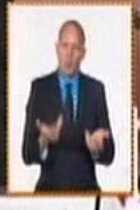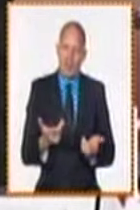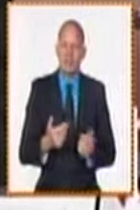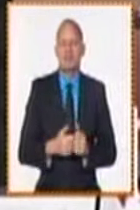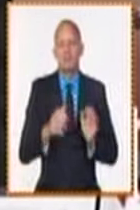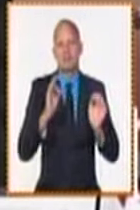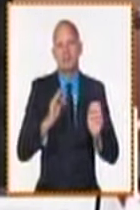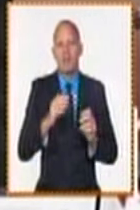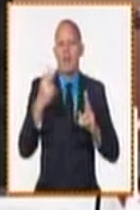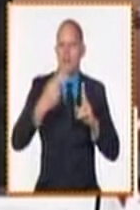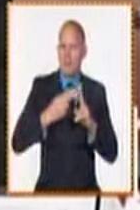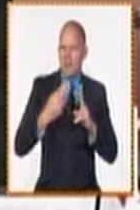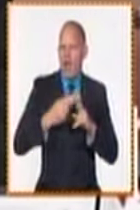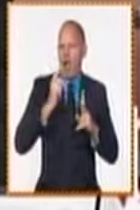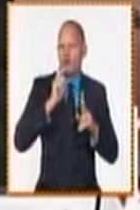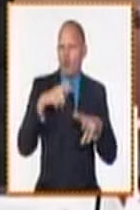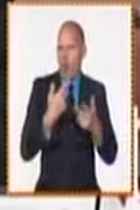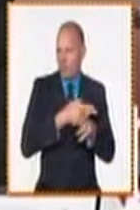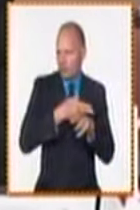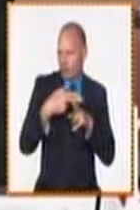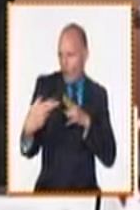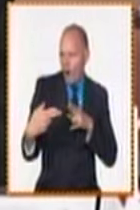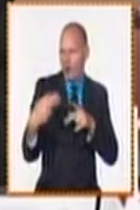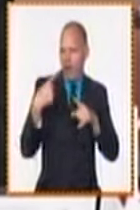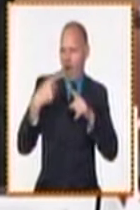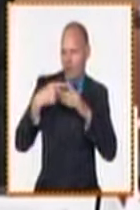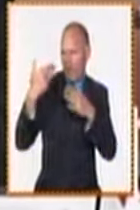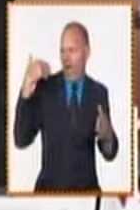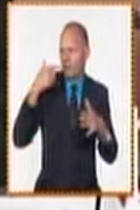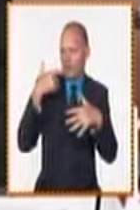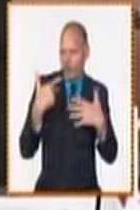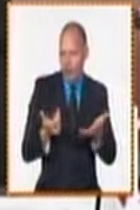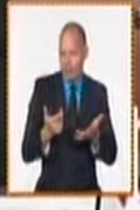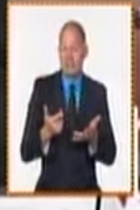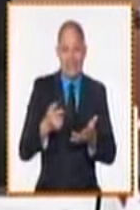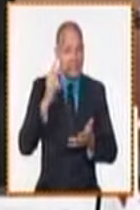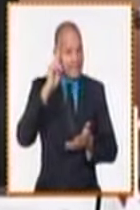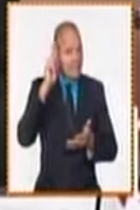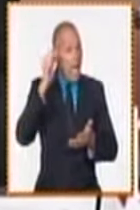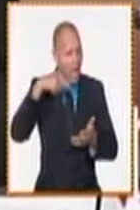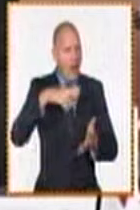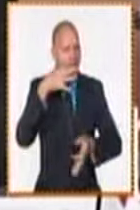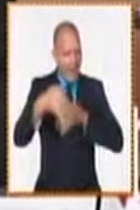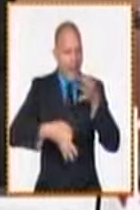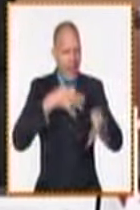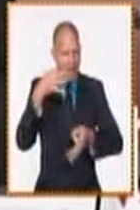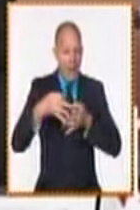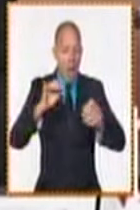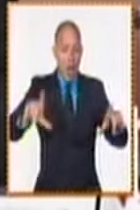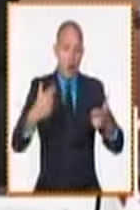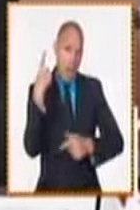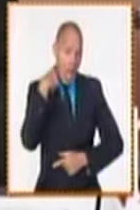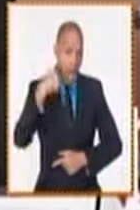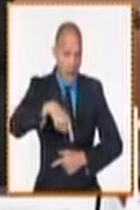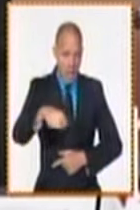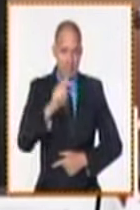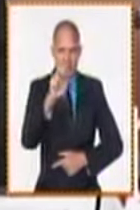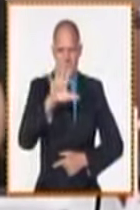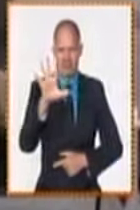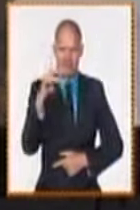historia y de su presente, de la ciudad del himno y la ciudad pues tomada en estos días hace ya 155